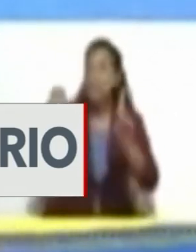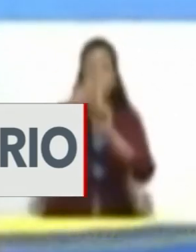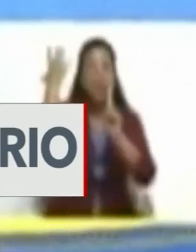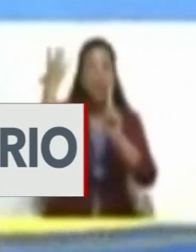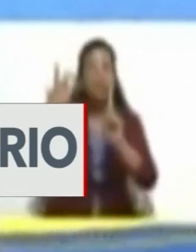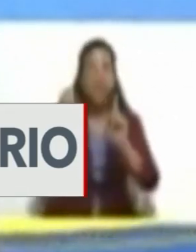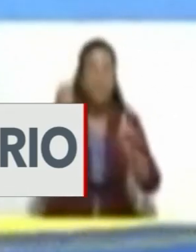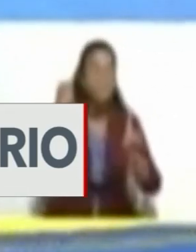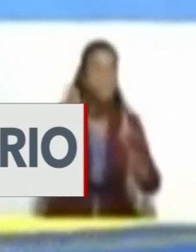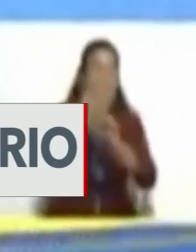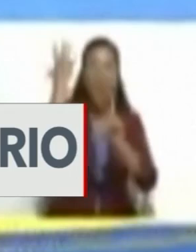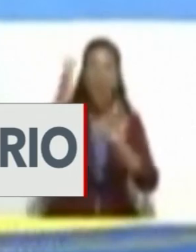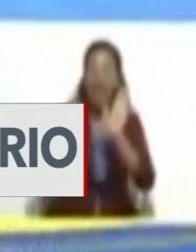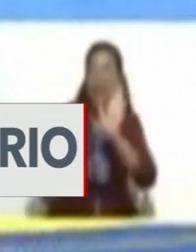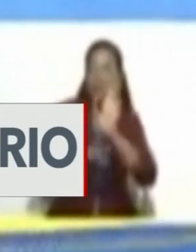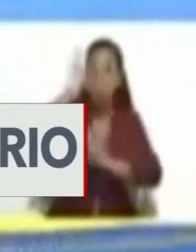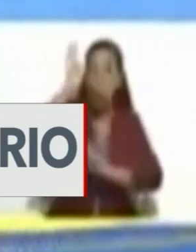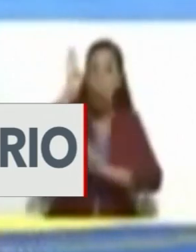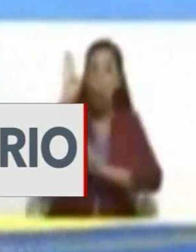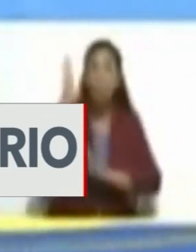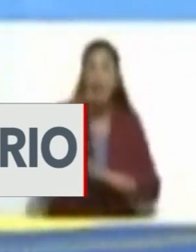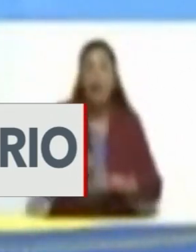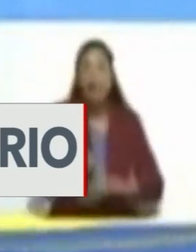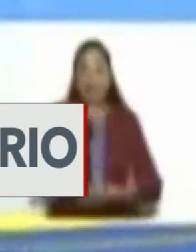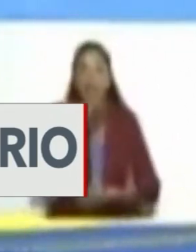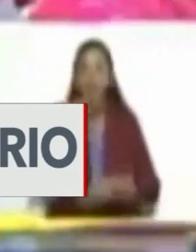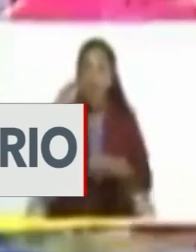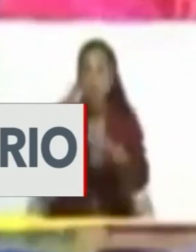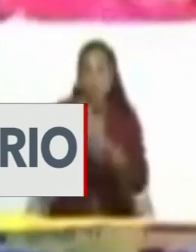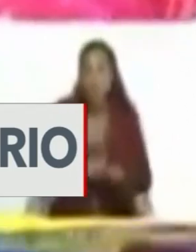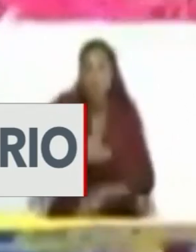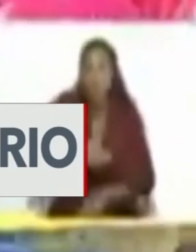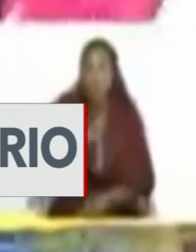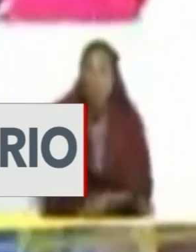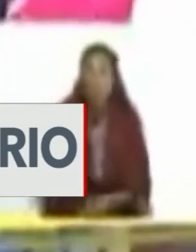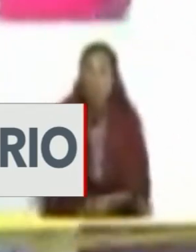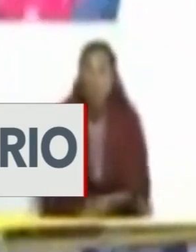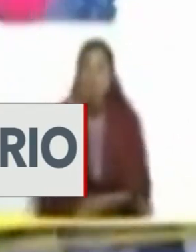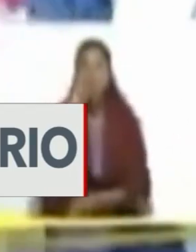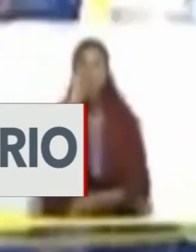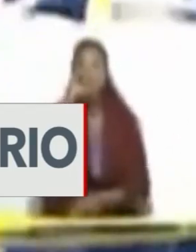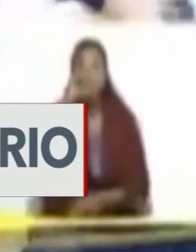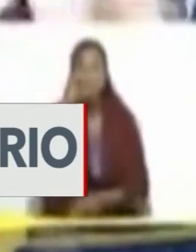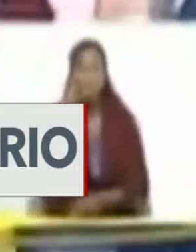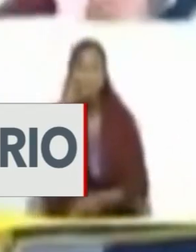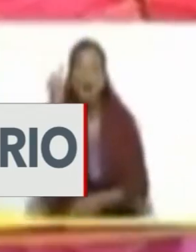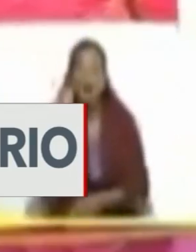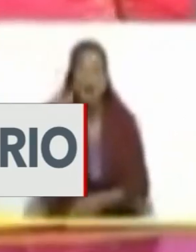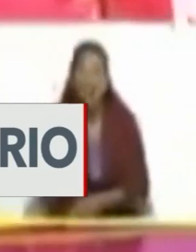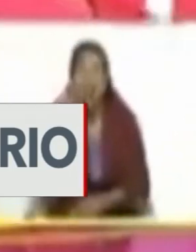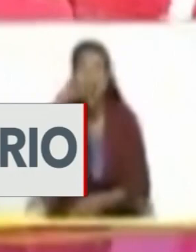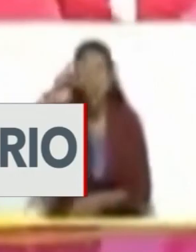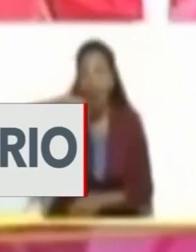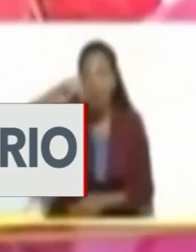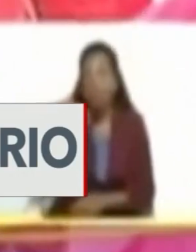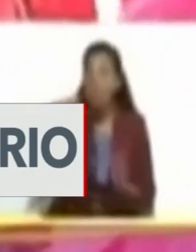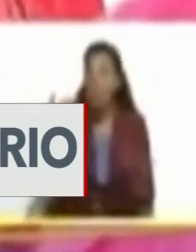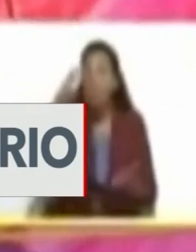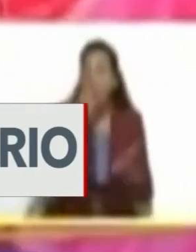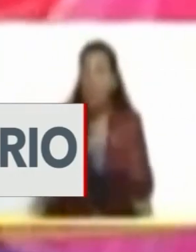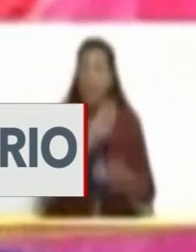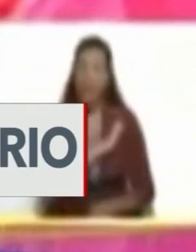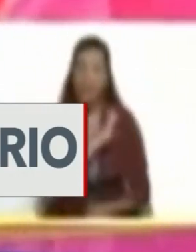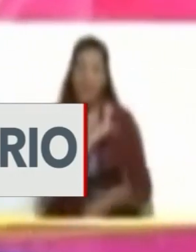mínimo consagrado en la Constitución de ese país. Las bonificaciones estatales para los trabajadores del sector público pasaron de un equivalente